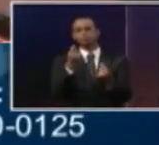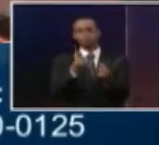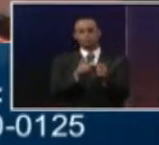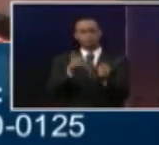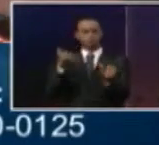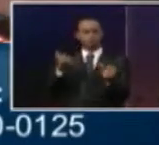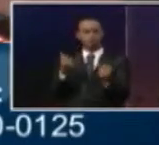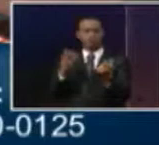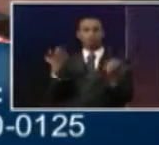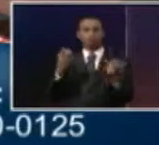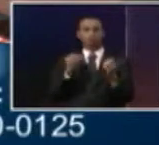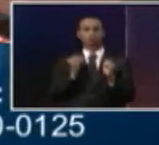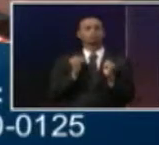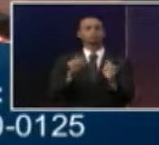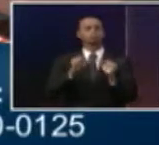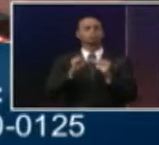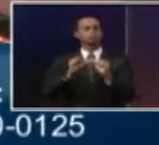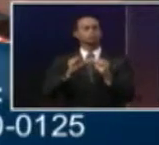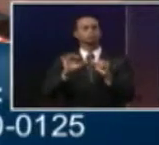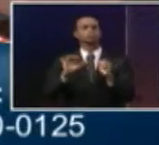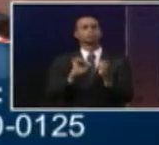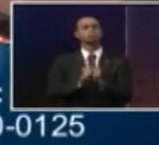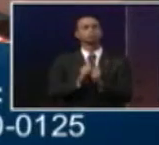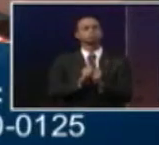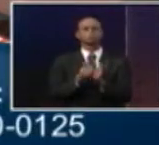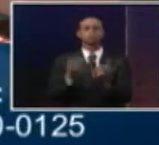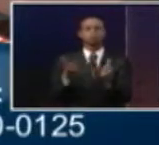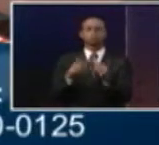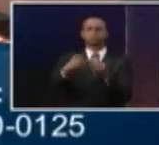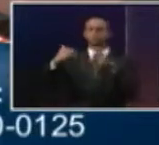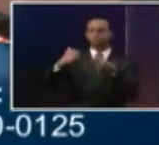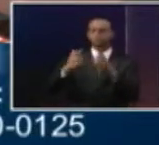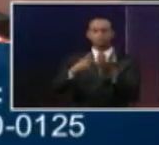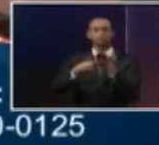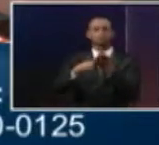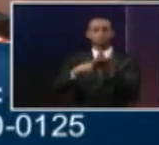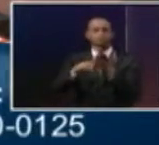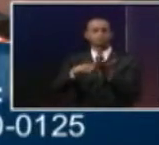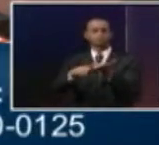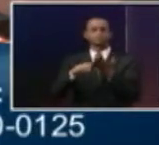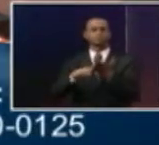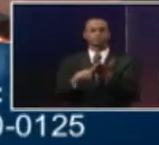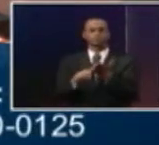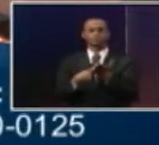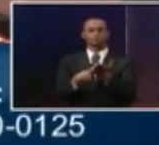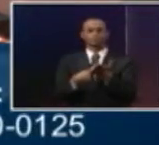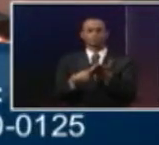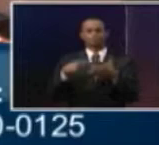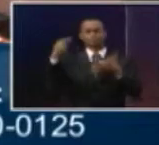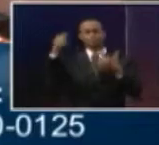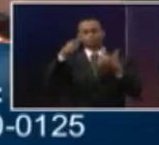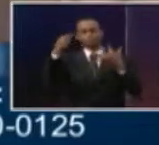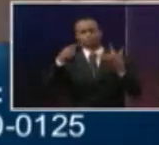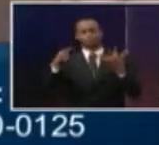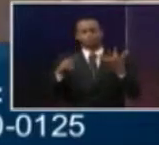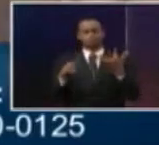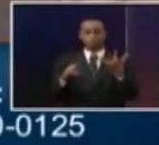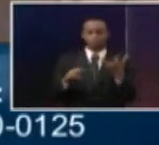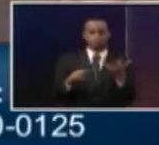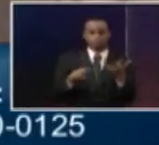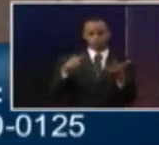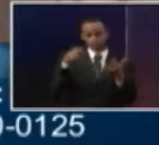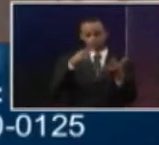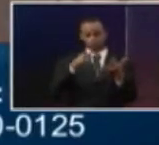y continuar? Bueno, lo mejor es sentarse a conversar. ¿Qué nos pasó? Poner las cartas sobre las mesas, no dejar